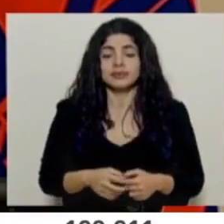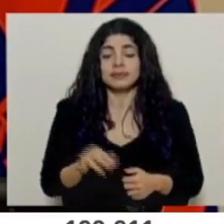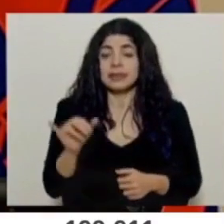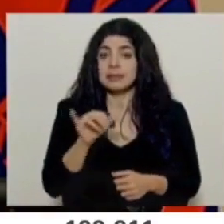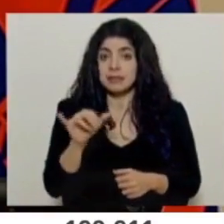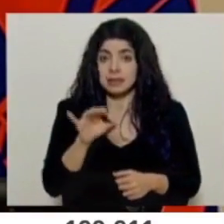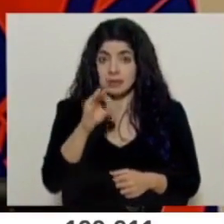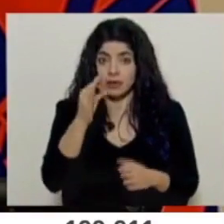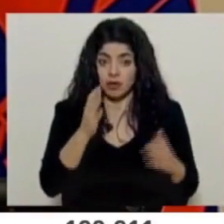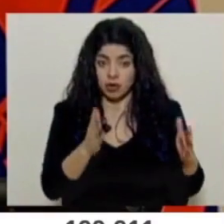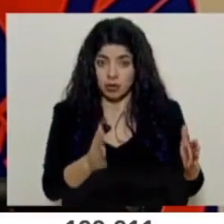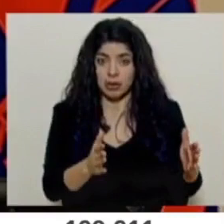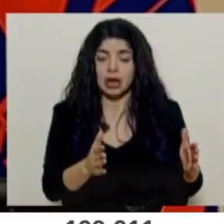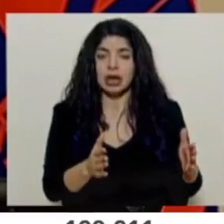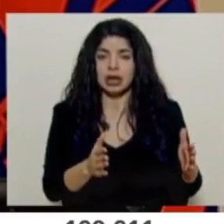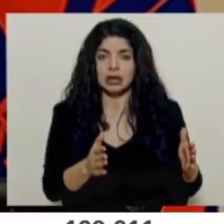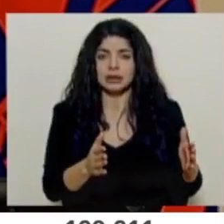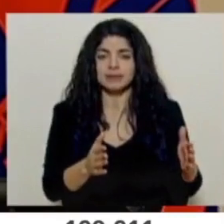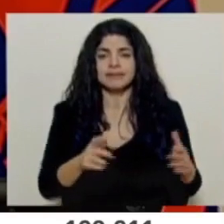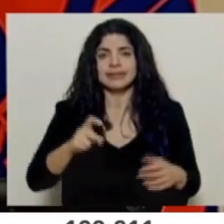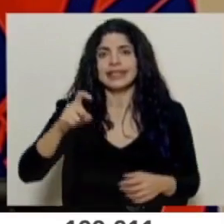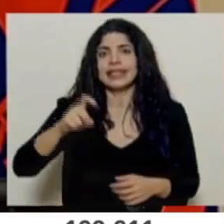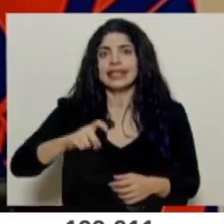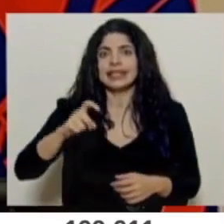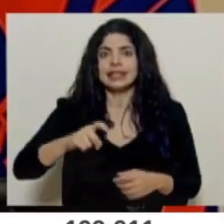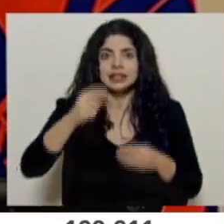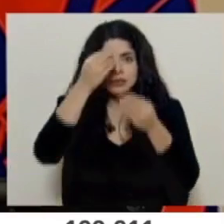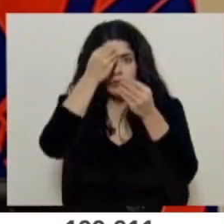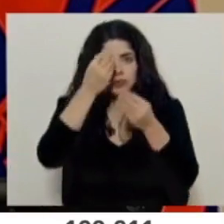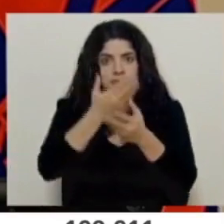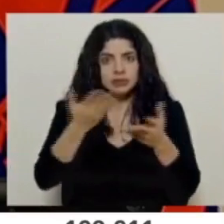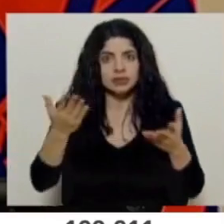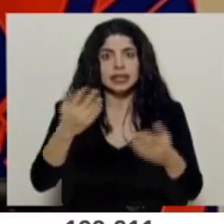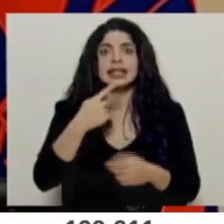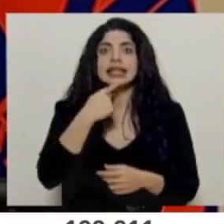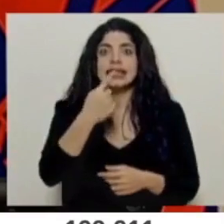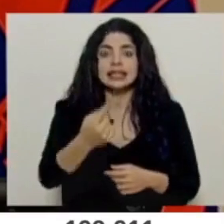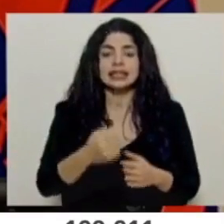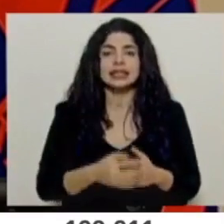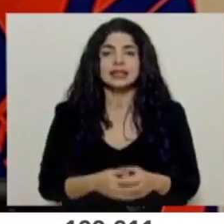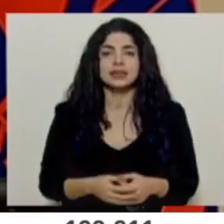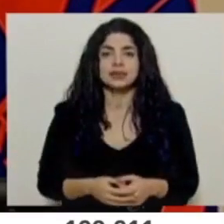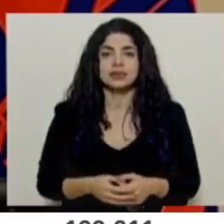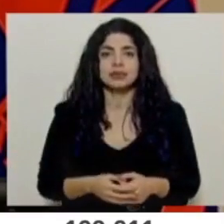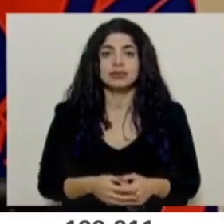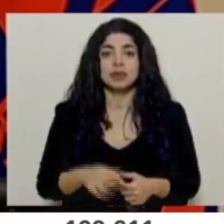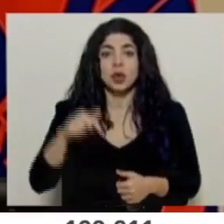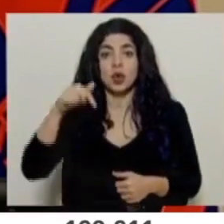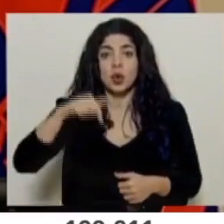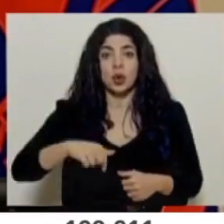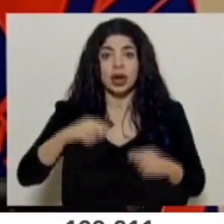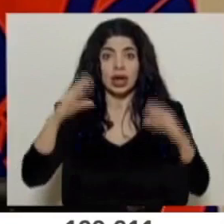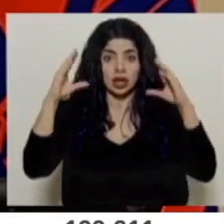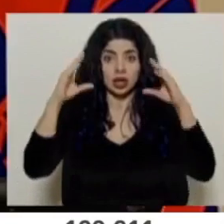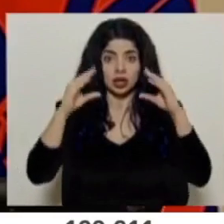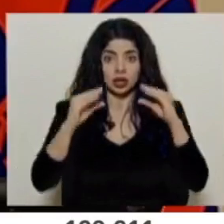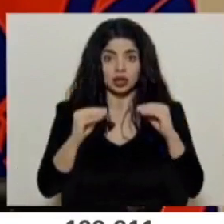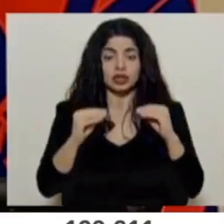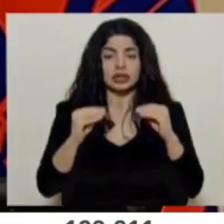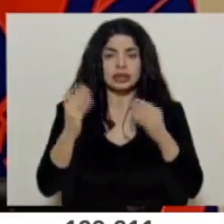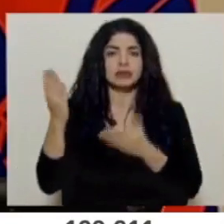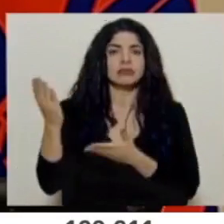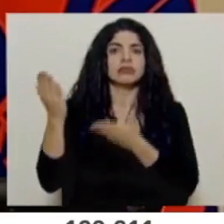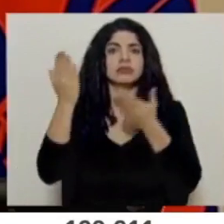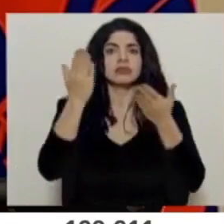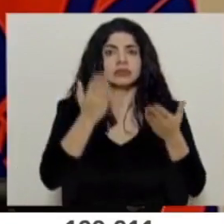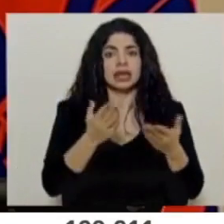Asimismo, es necesario mencionar que esta noche estarían llegando